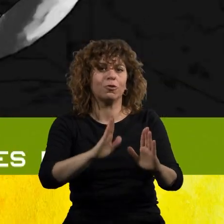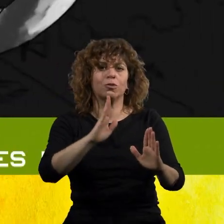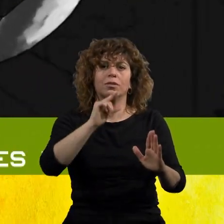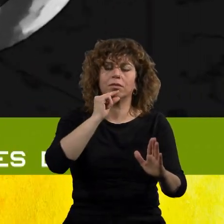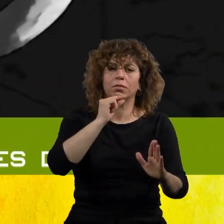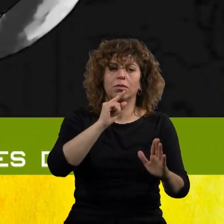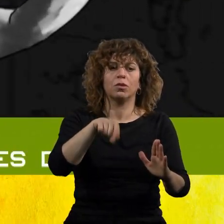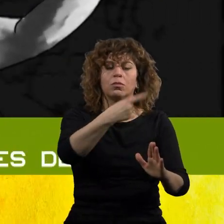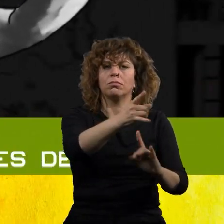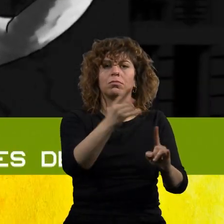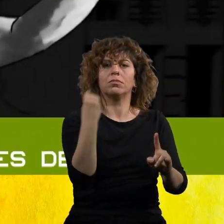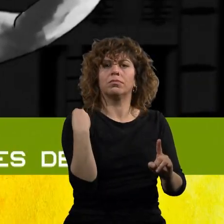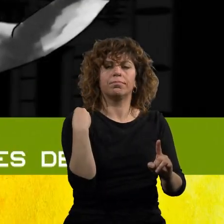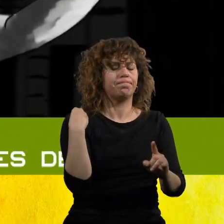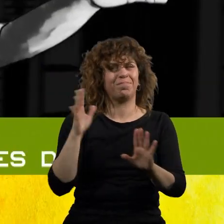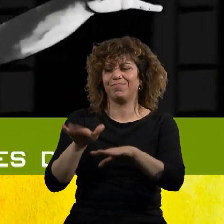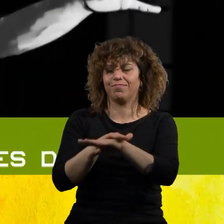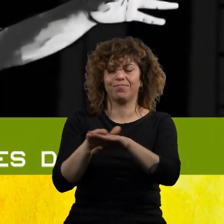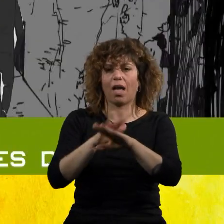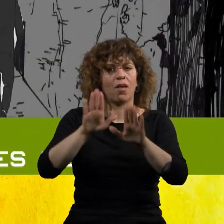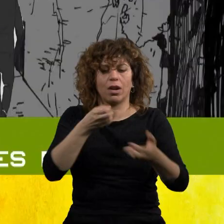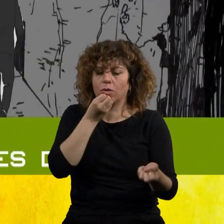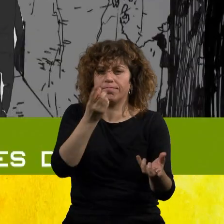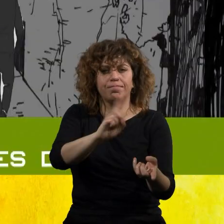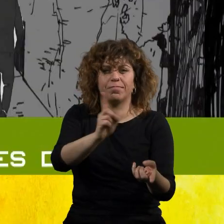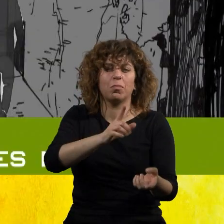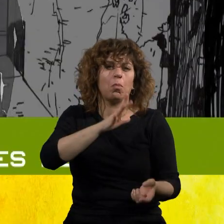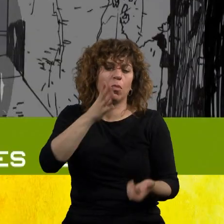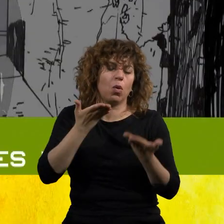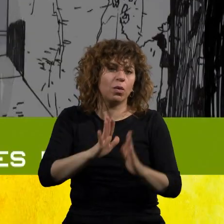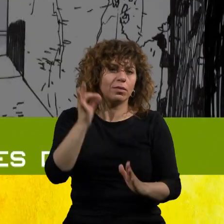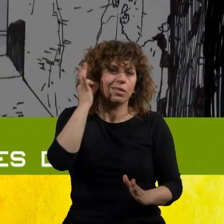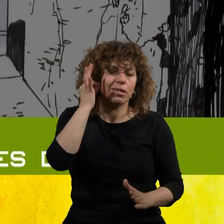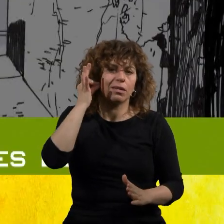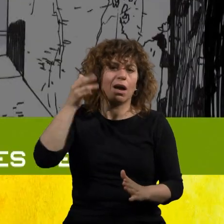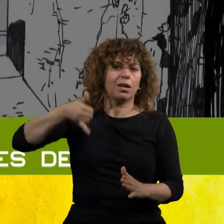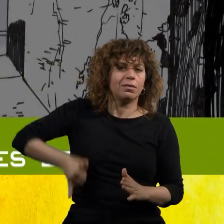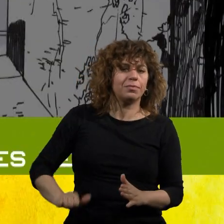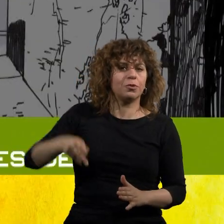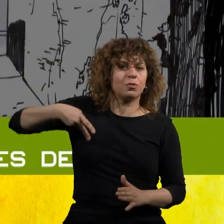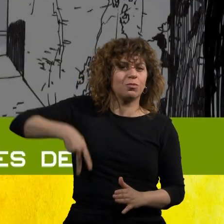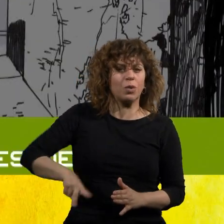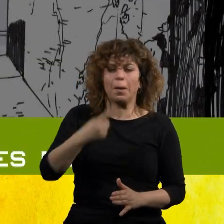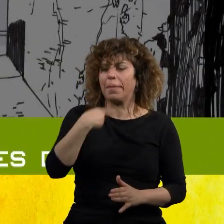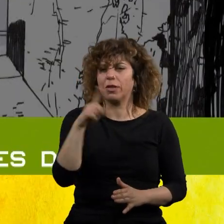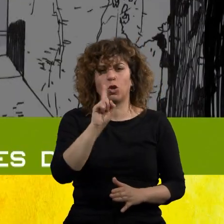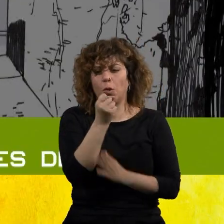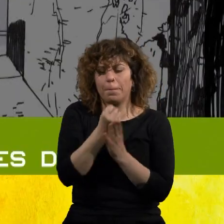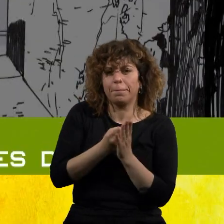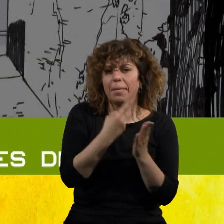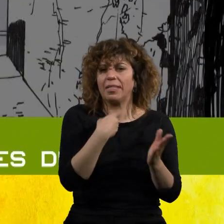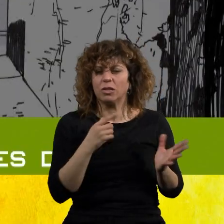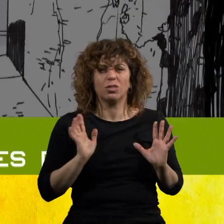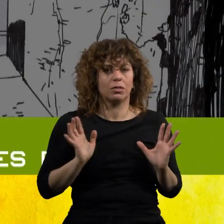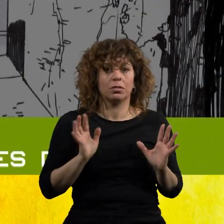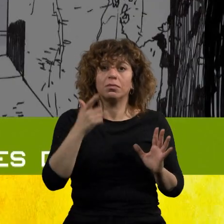o así me llamaban, oye, mira, que es que al final no voy a hablar porque mi hija o mi yerno o mi nuera me ha dicho que mejor no hable porque no sé qué tal.